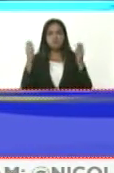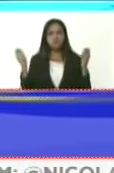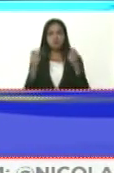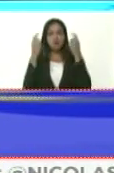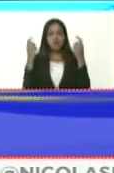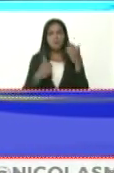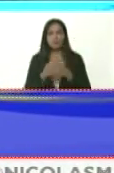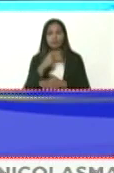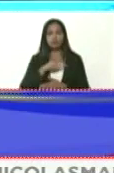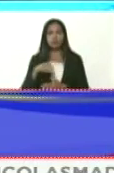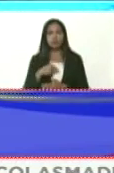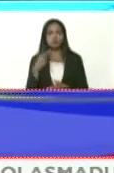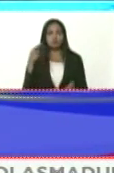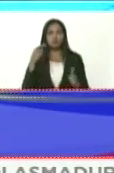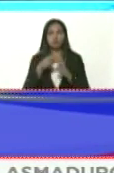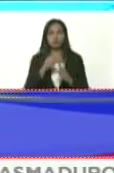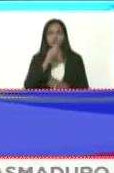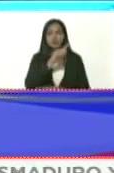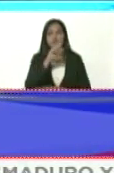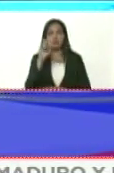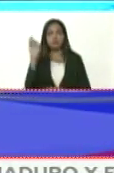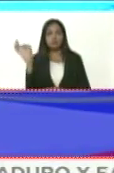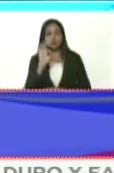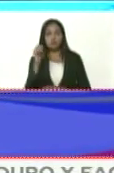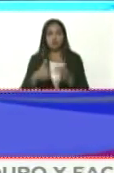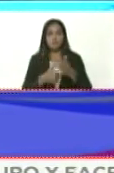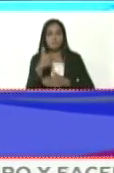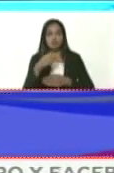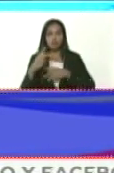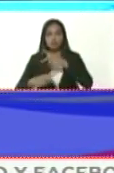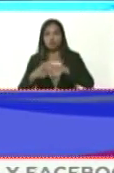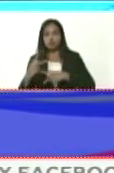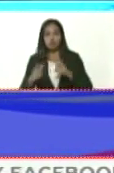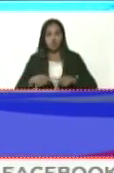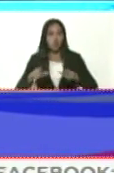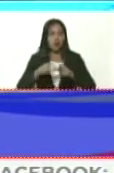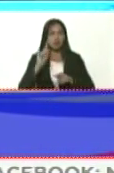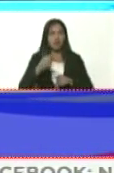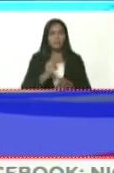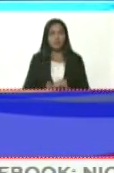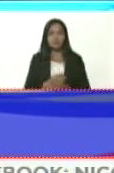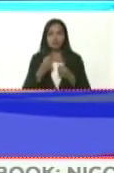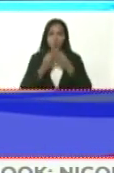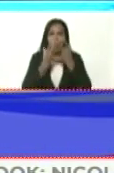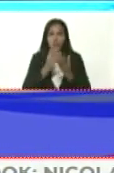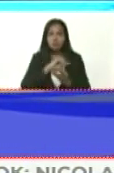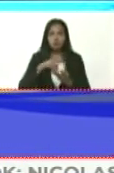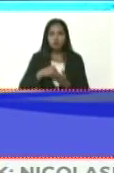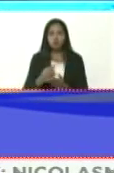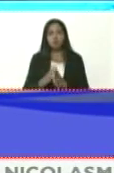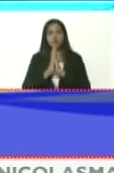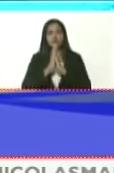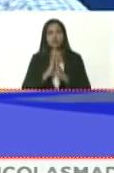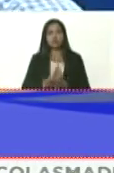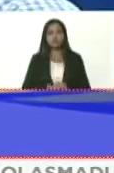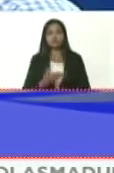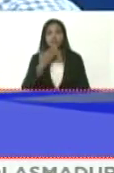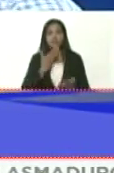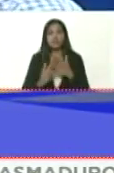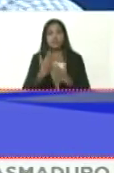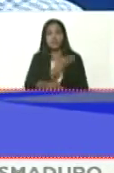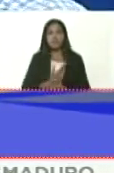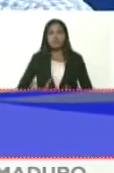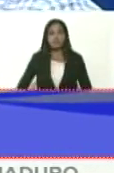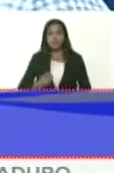reimpulsando y vamos a llevar al 100% más de producción. Héctor Rodríguez, por favor, un comentario, compañero. Gracias, presidente.